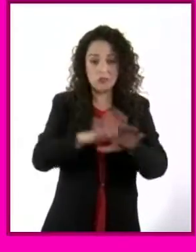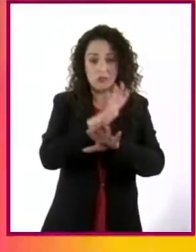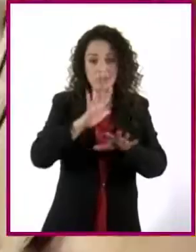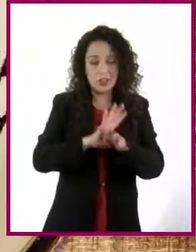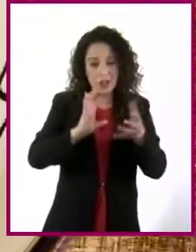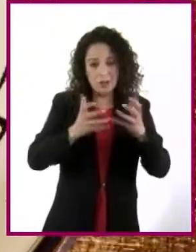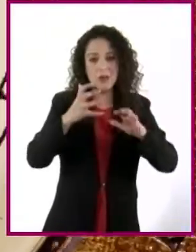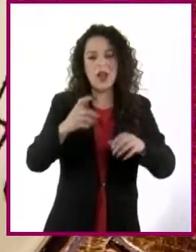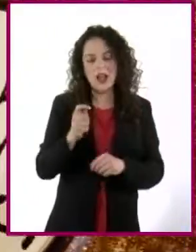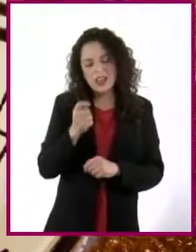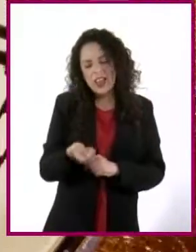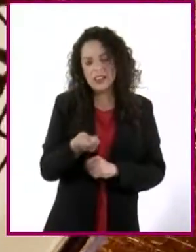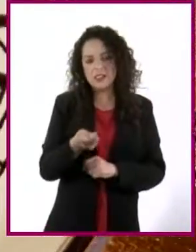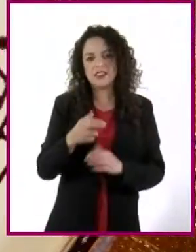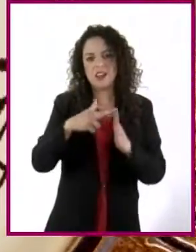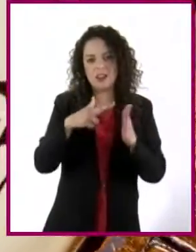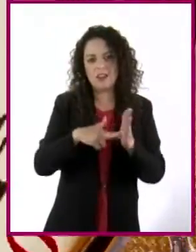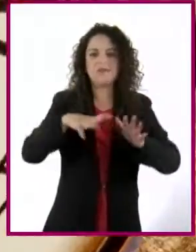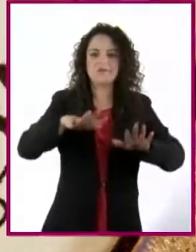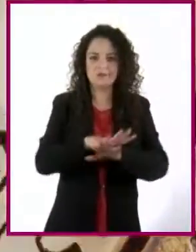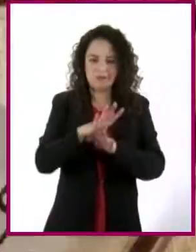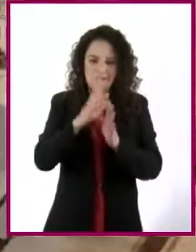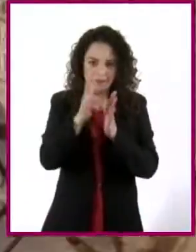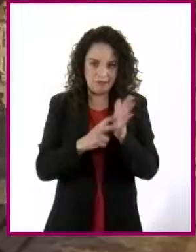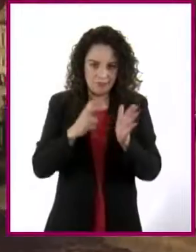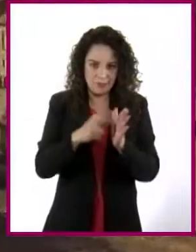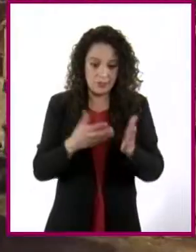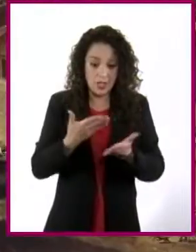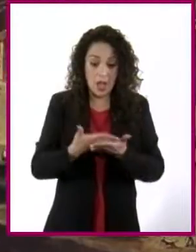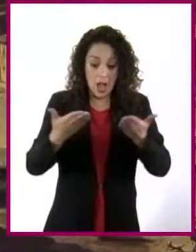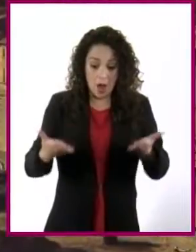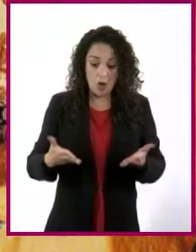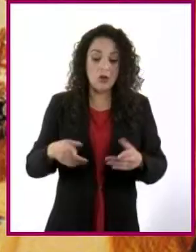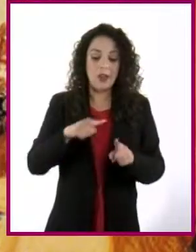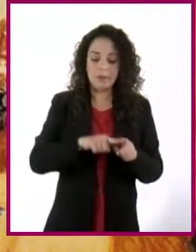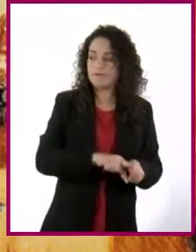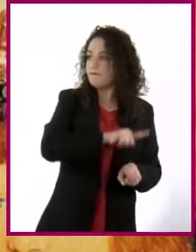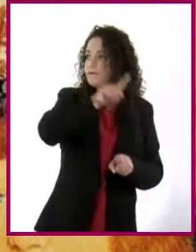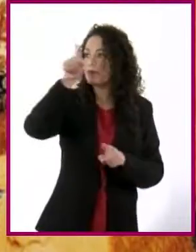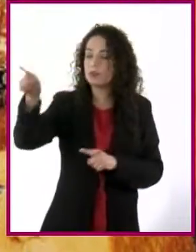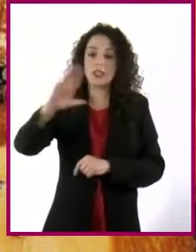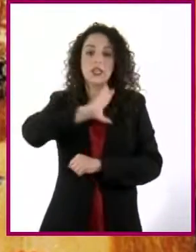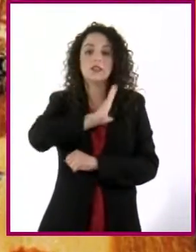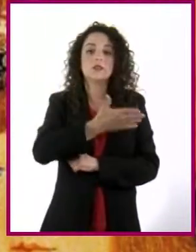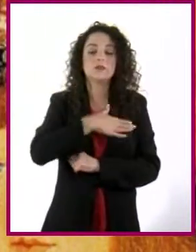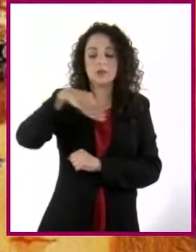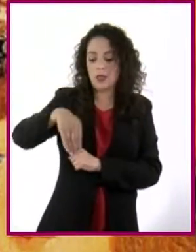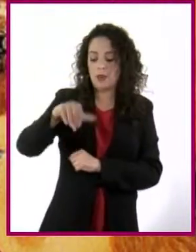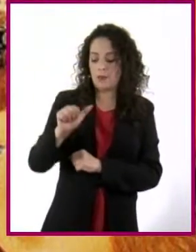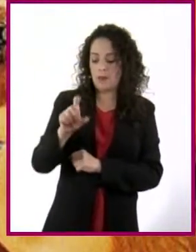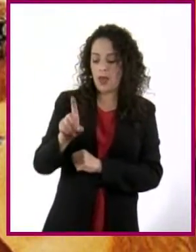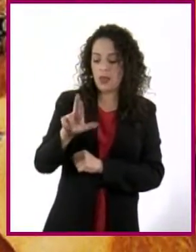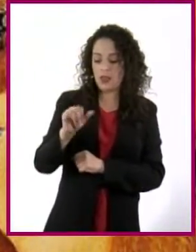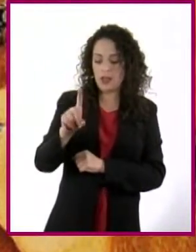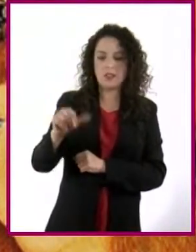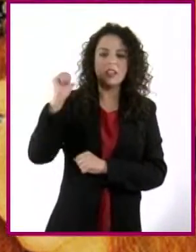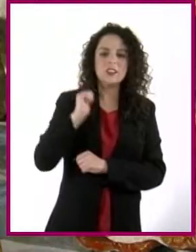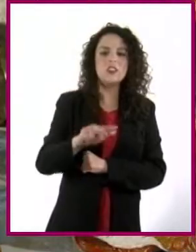reformas. Ahora la máquina del tiempo viaja a Madrid. ¿Qué está sucediendo en el siglo